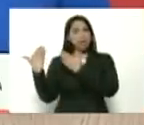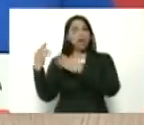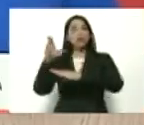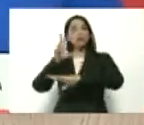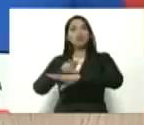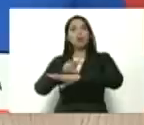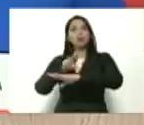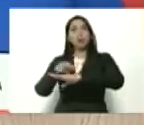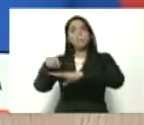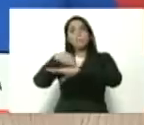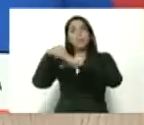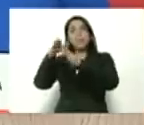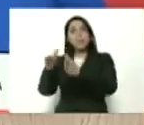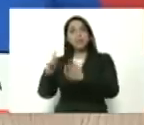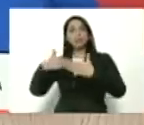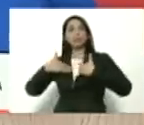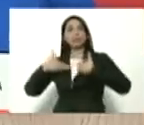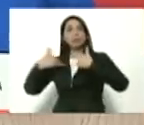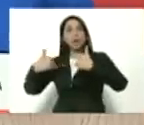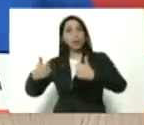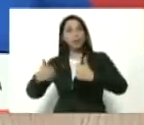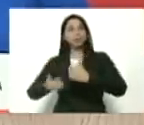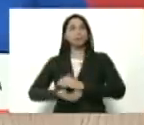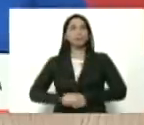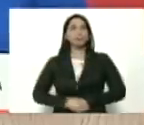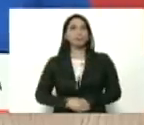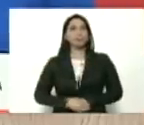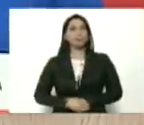Alvarado, ministro del Poder Popular para la Salud,